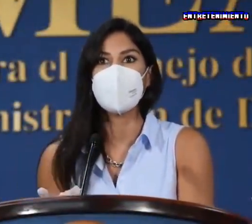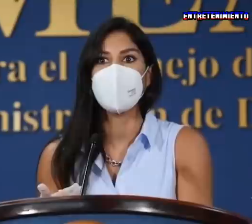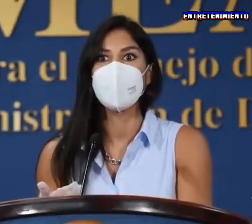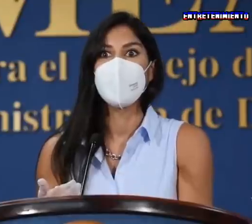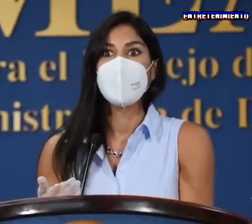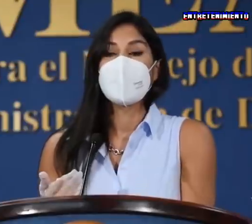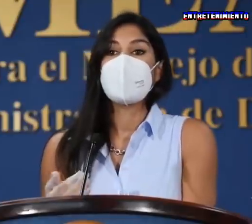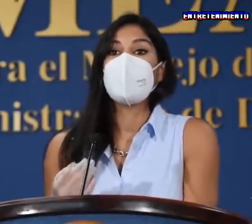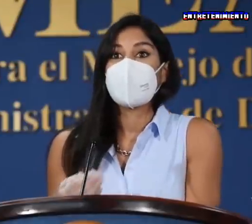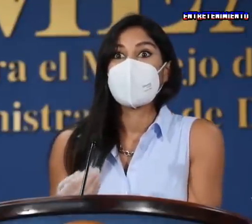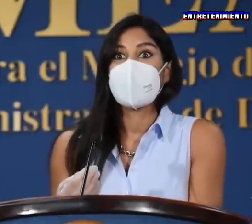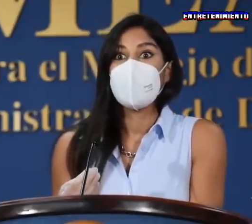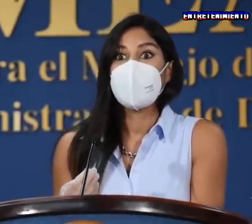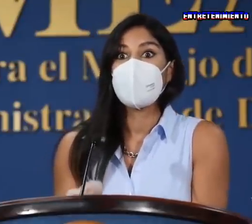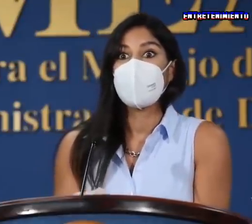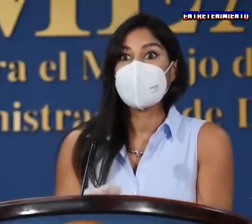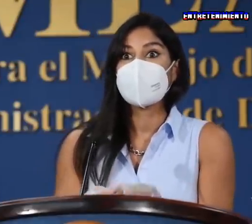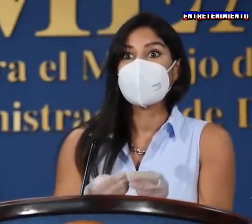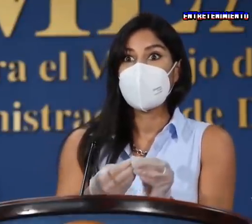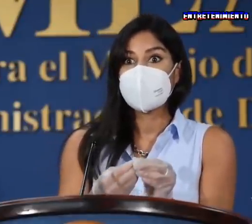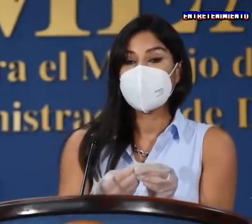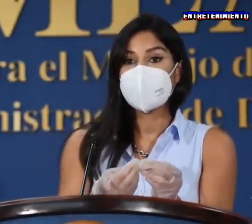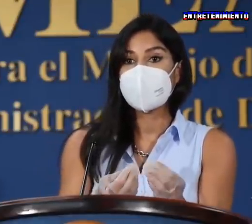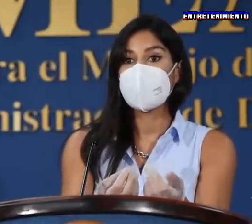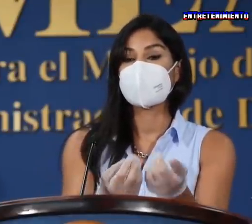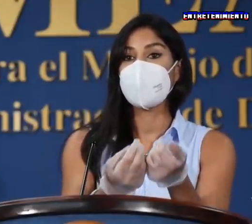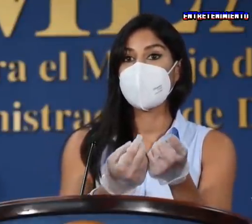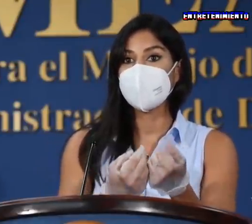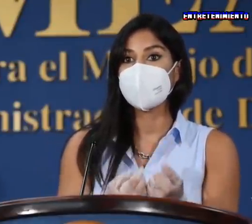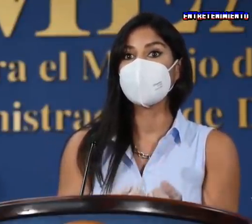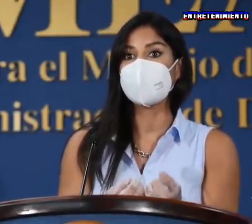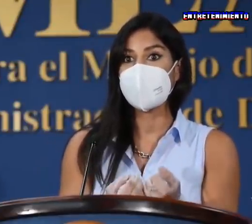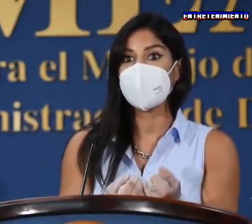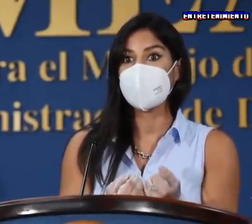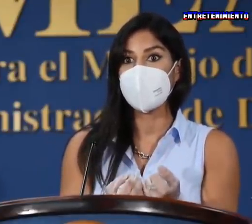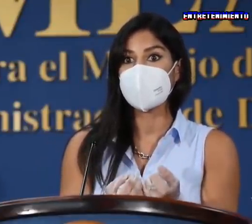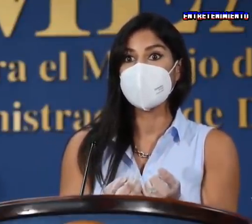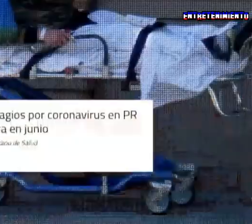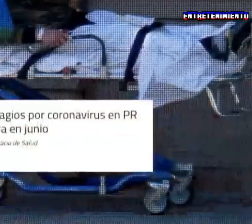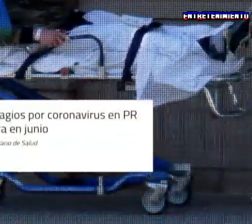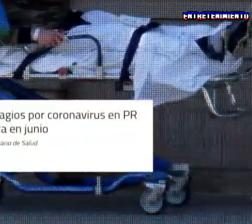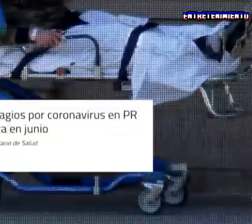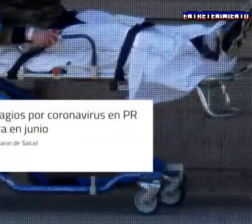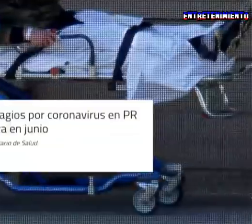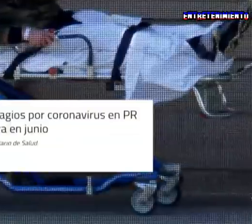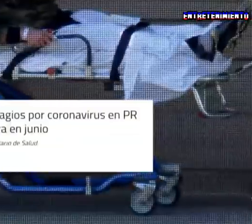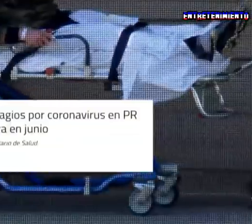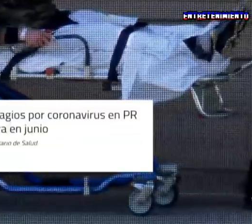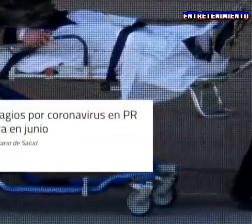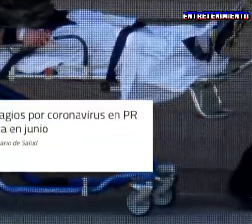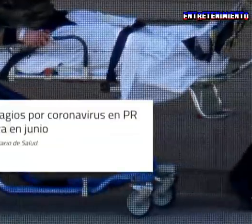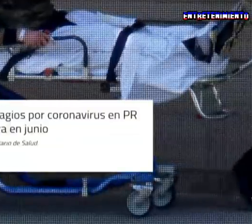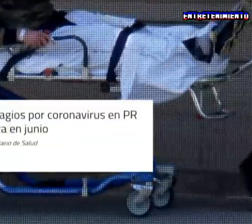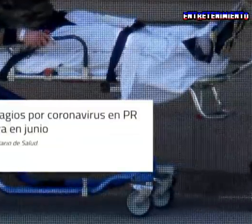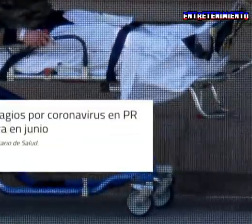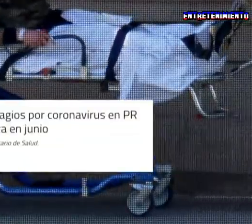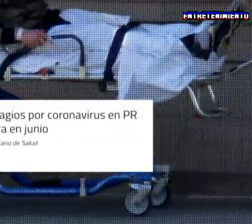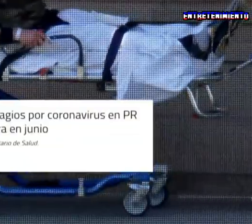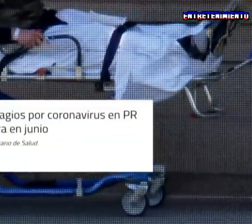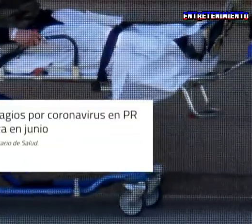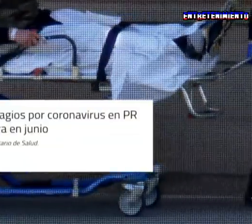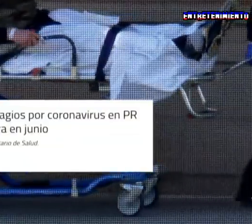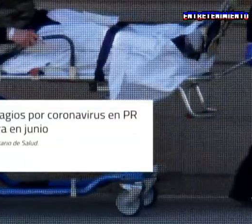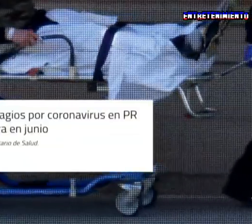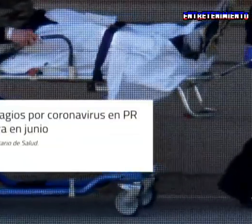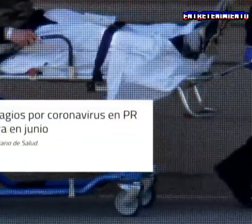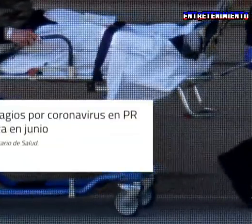salió ocupado. Lo que queremos es poder permitir que las personas entren entonces al cuadro. Según el secretario de Salud, el pico de contagios